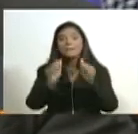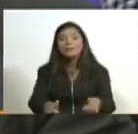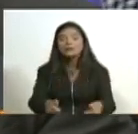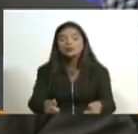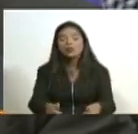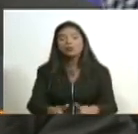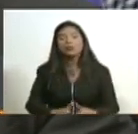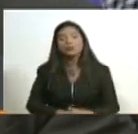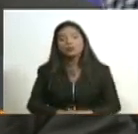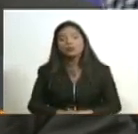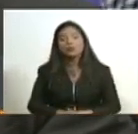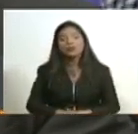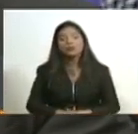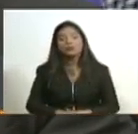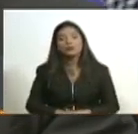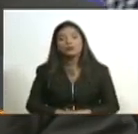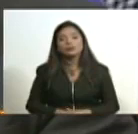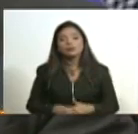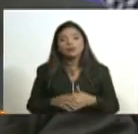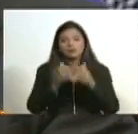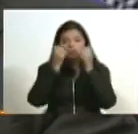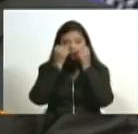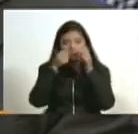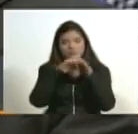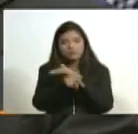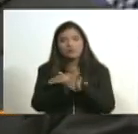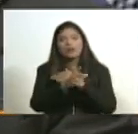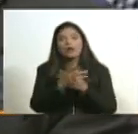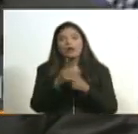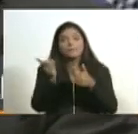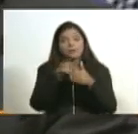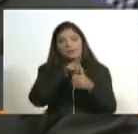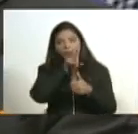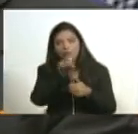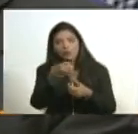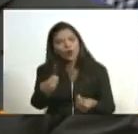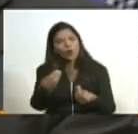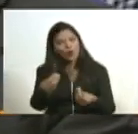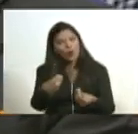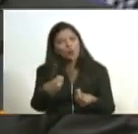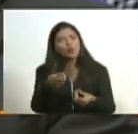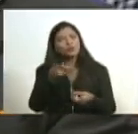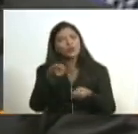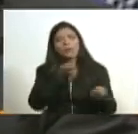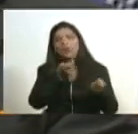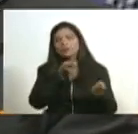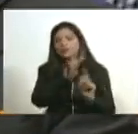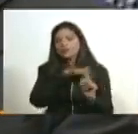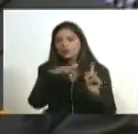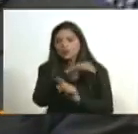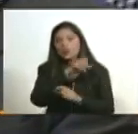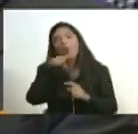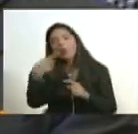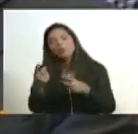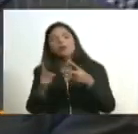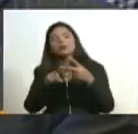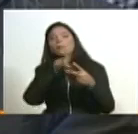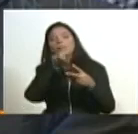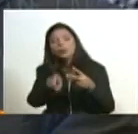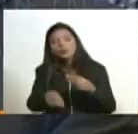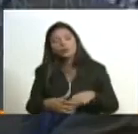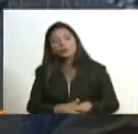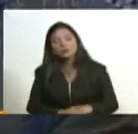fenómeno del paramilitarismo. Esa es la primera pregunta, ¿cómo va a enfrentar ese escenario? La otra pregunta va orientada